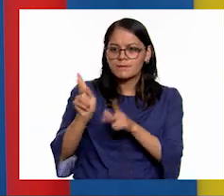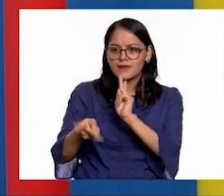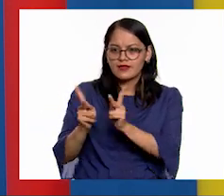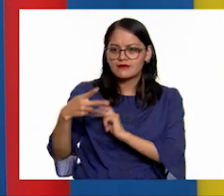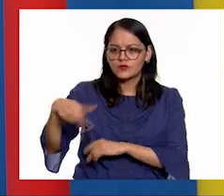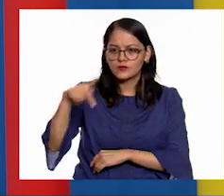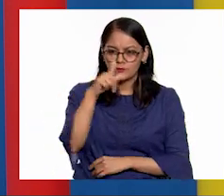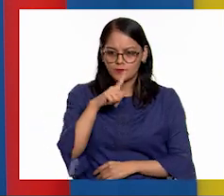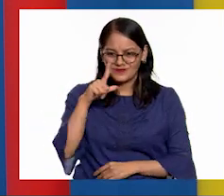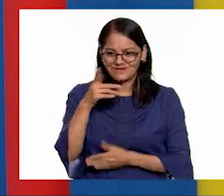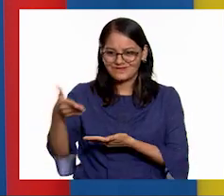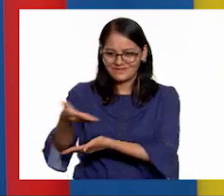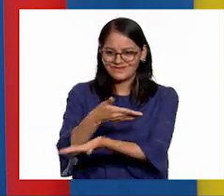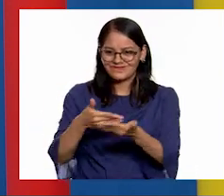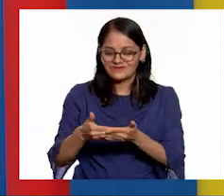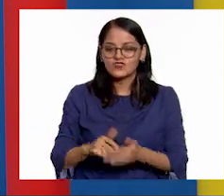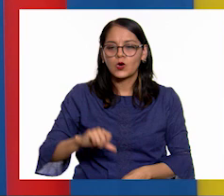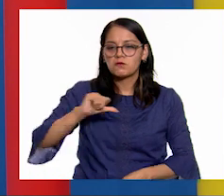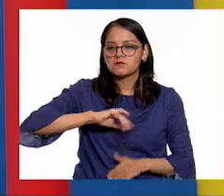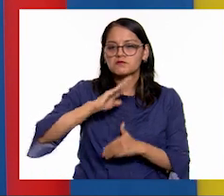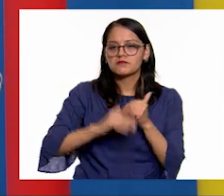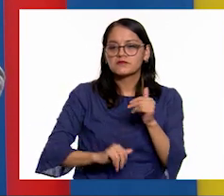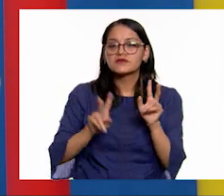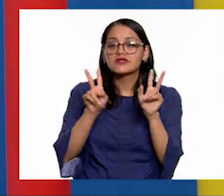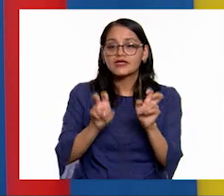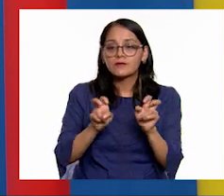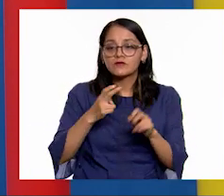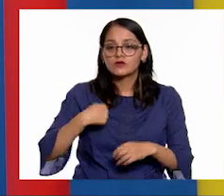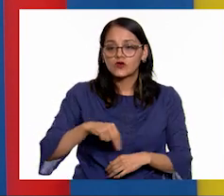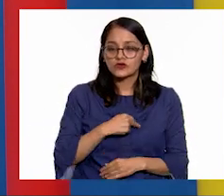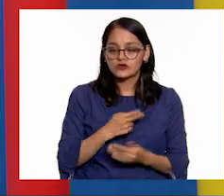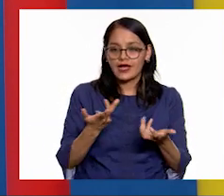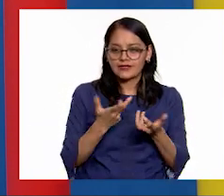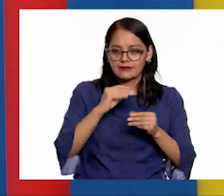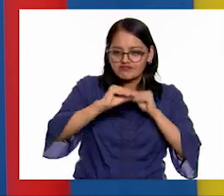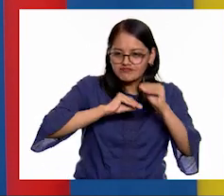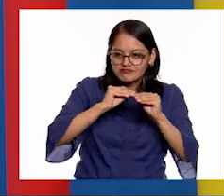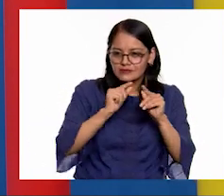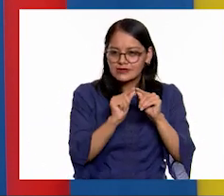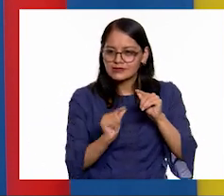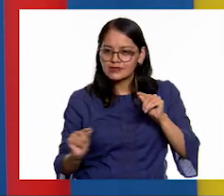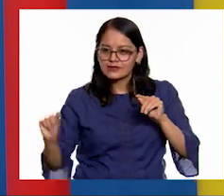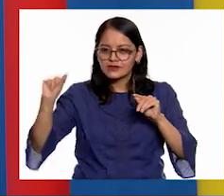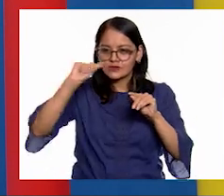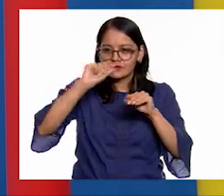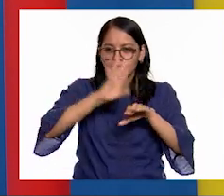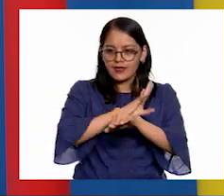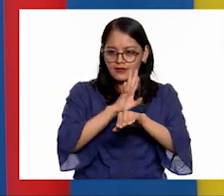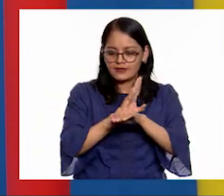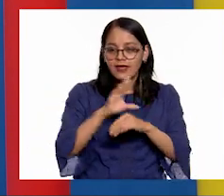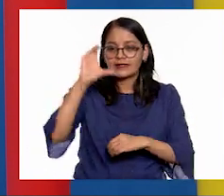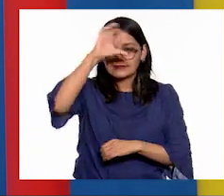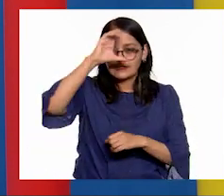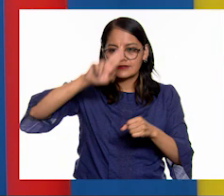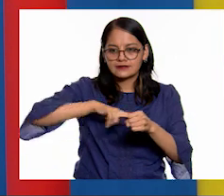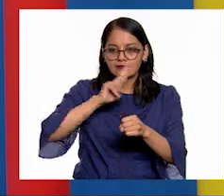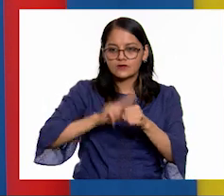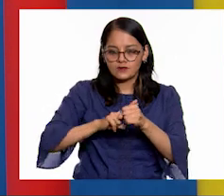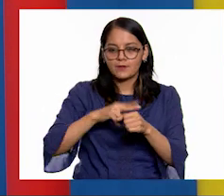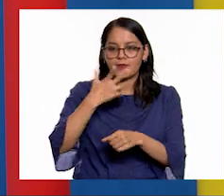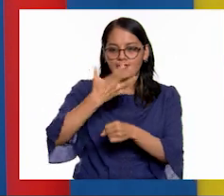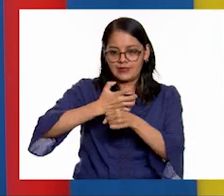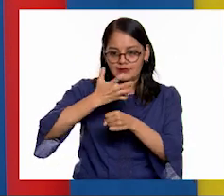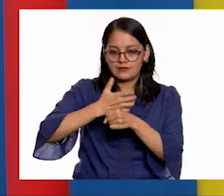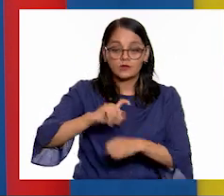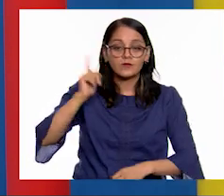tu lengua materna. Por hoy hemos terminado con Construyamos un circuito eléctrico de Ciencias Naturales de 5º grado.